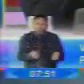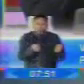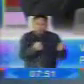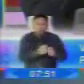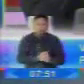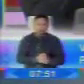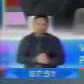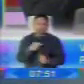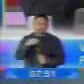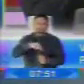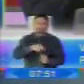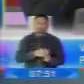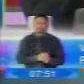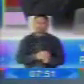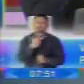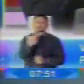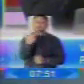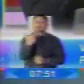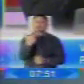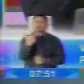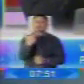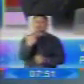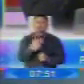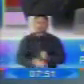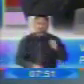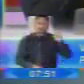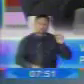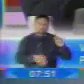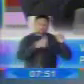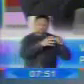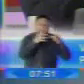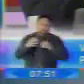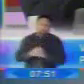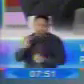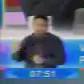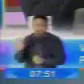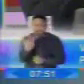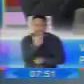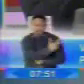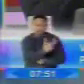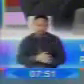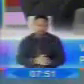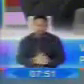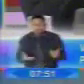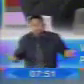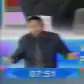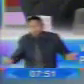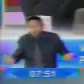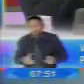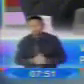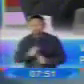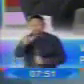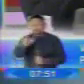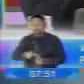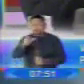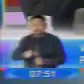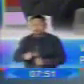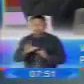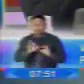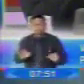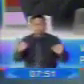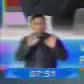eligió 3 candidatos para cada una de las candidaturas. Es evidente que hay gente